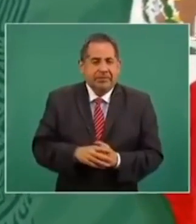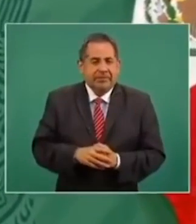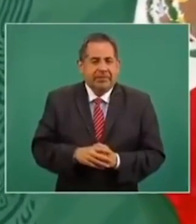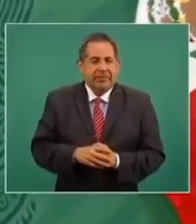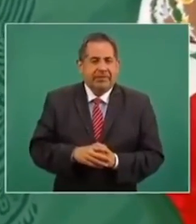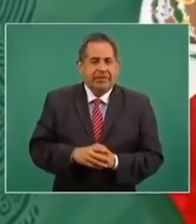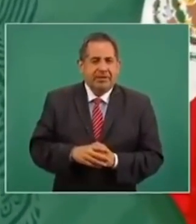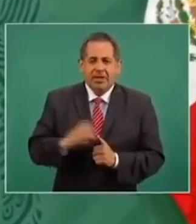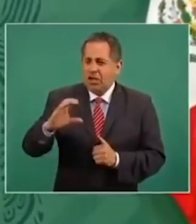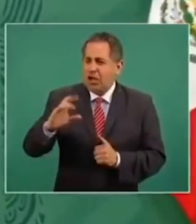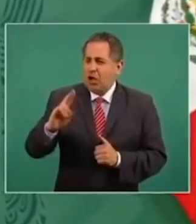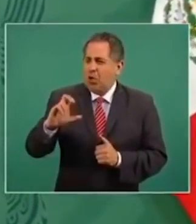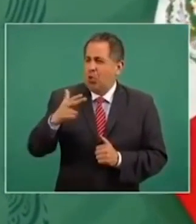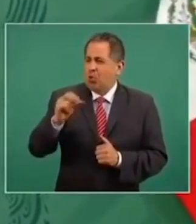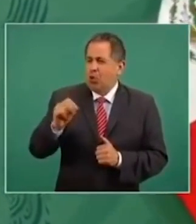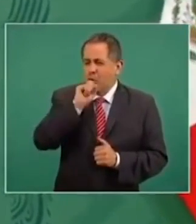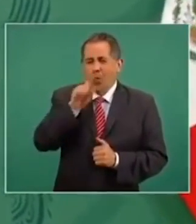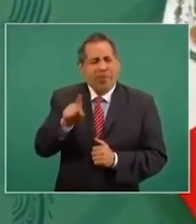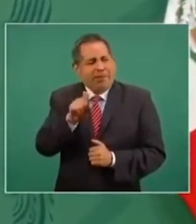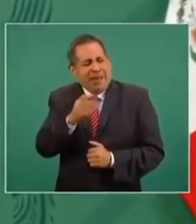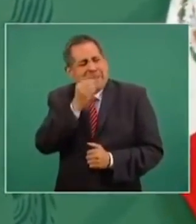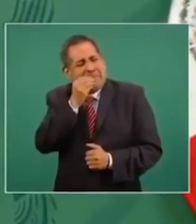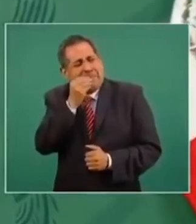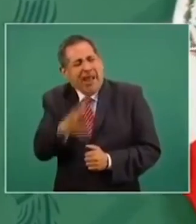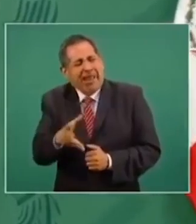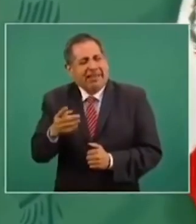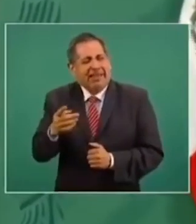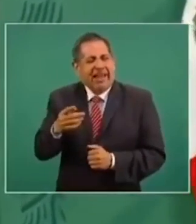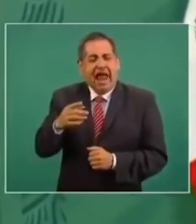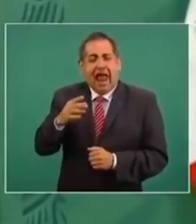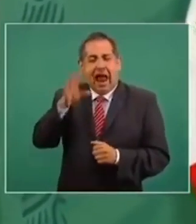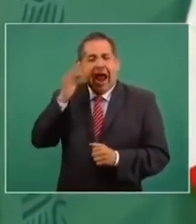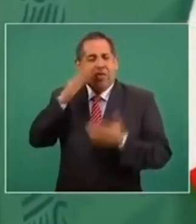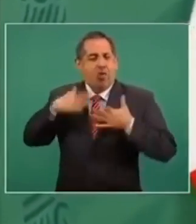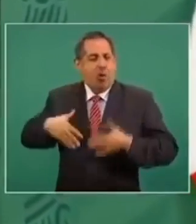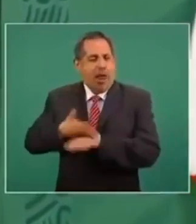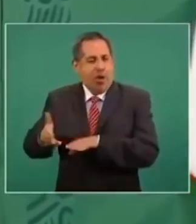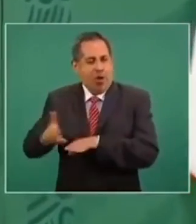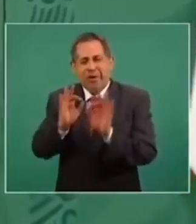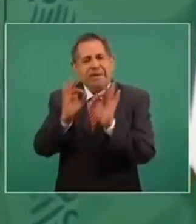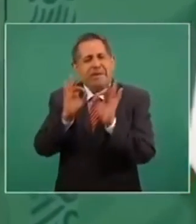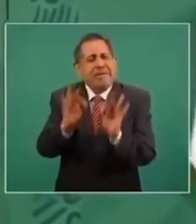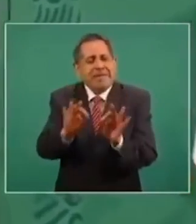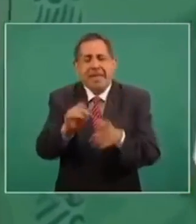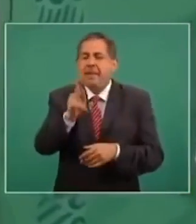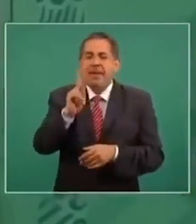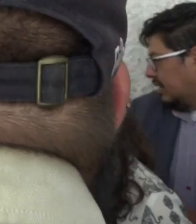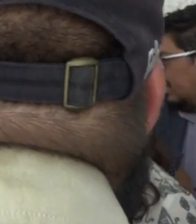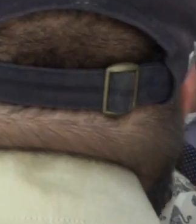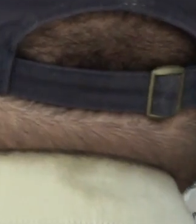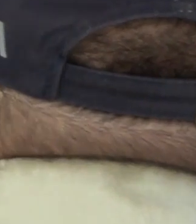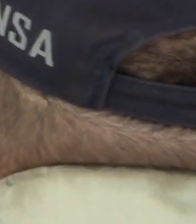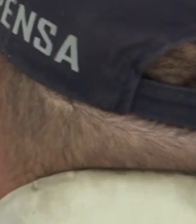jornadas en cuántas ocasiones llegaron a ser agredidos o violentados de manera física verbal o mental por algún